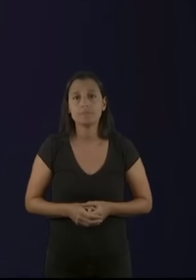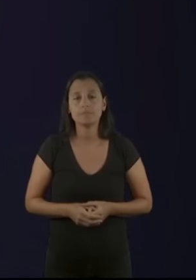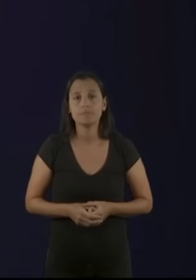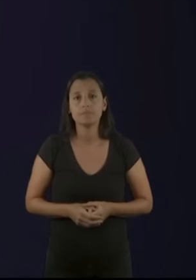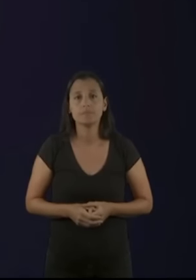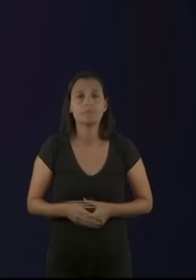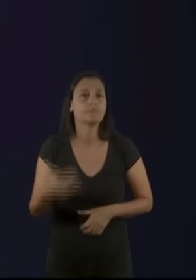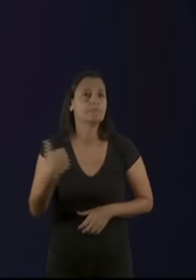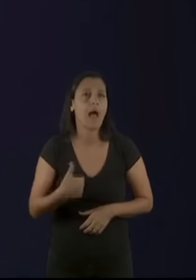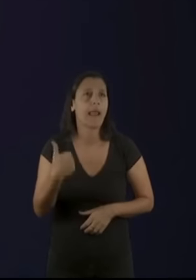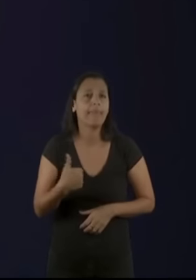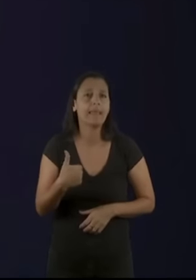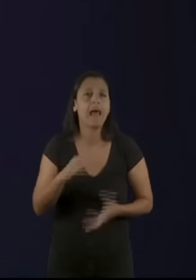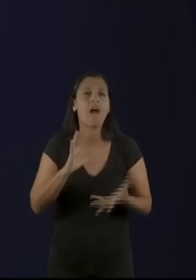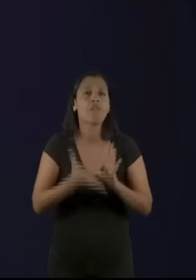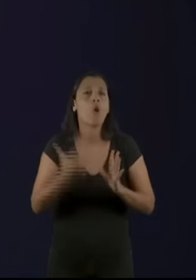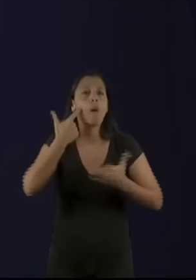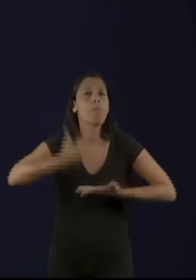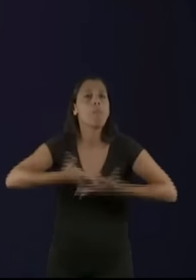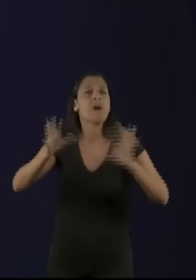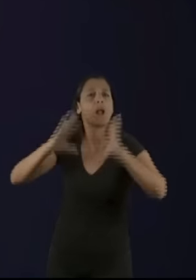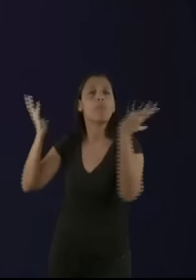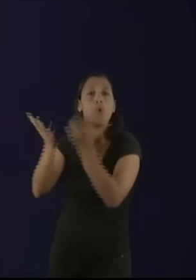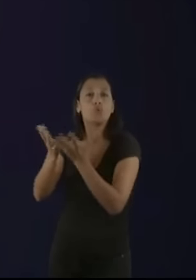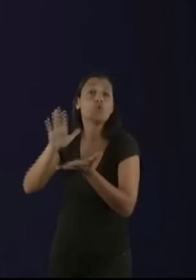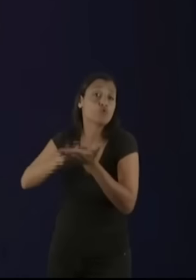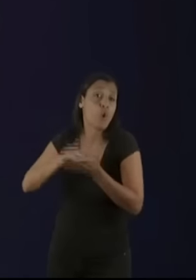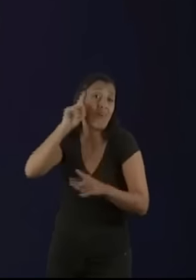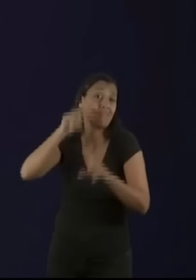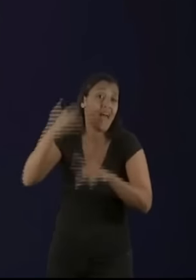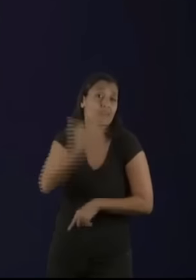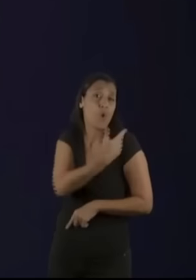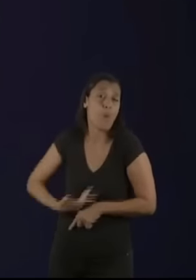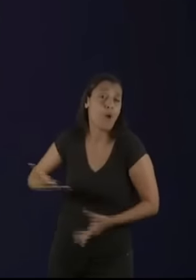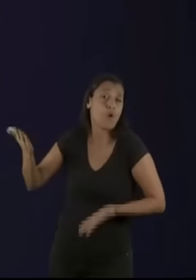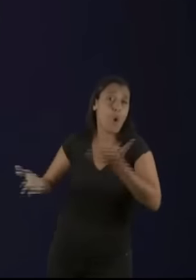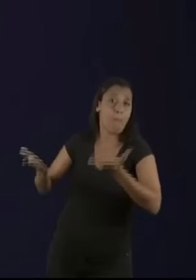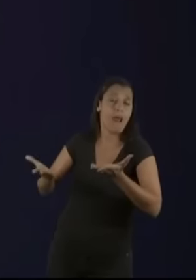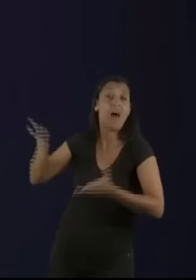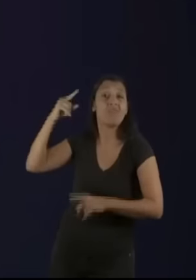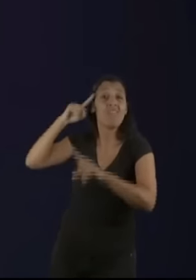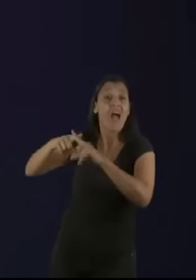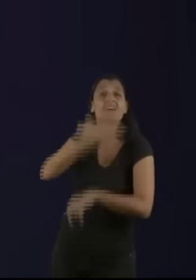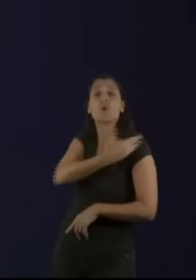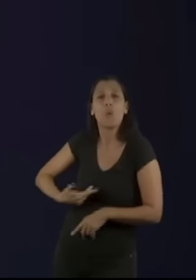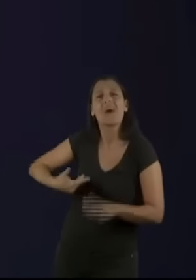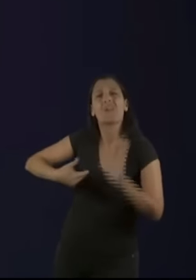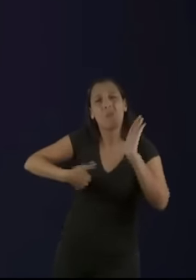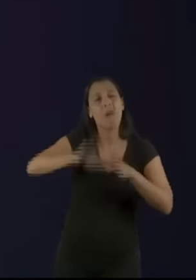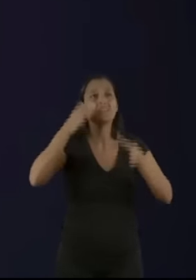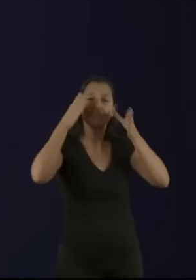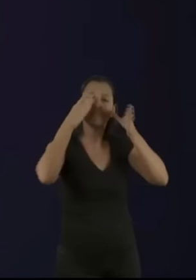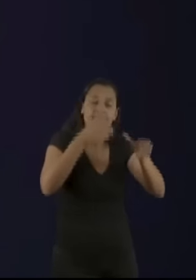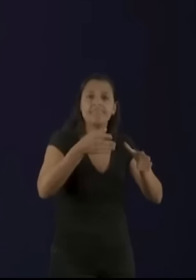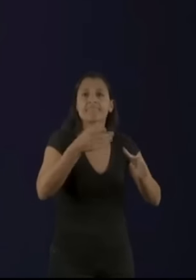parecer o en su postura pública en relación al gobierno anterior no donde tal vez se ponía en valor se ponían en